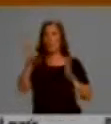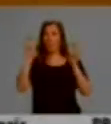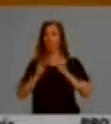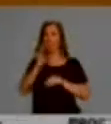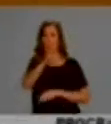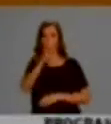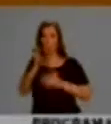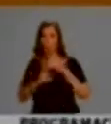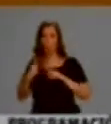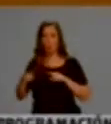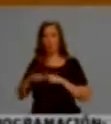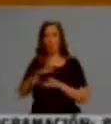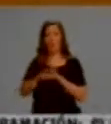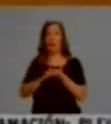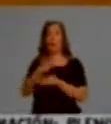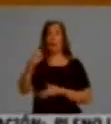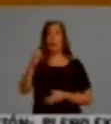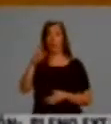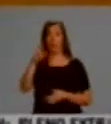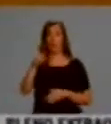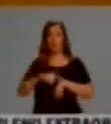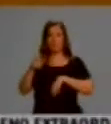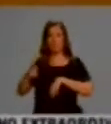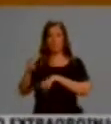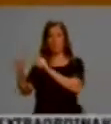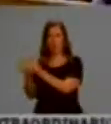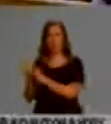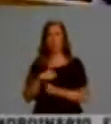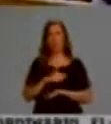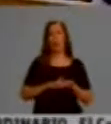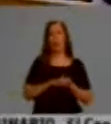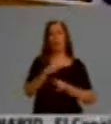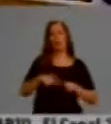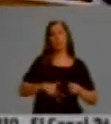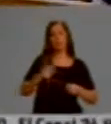señor Bárcenas. Mucho más tiempo, señor Rajoy. Mucho más.